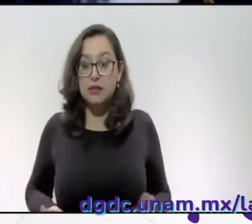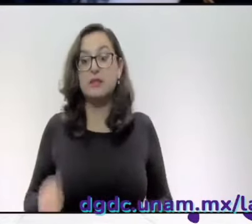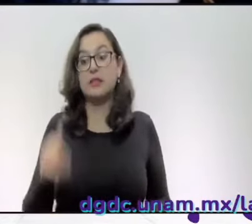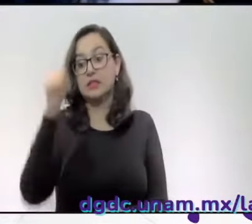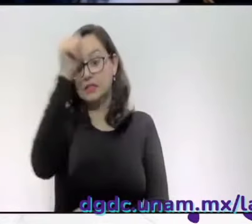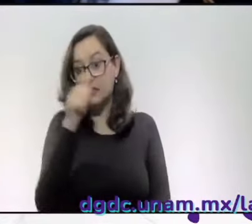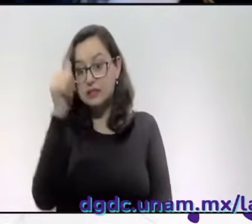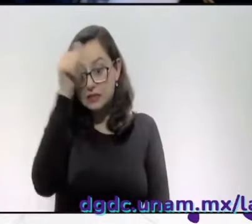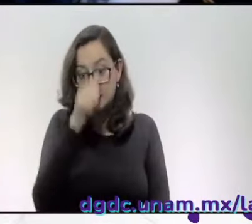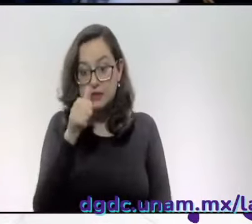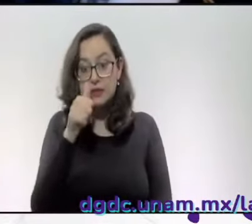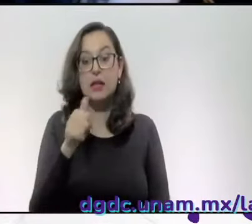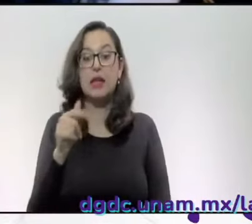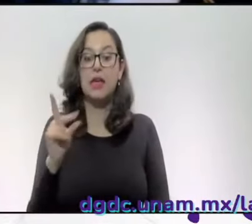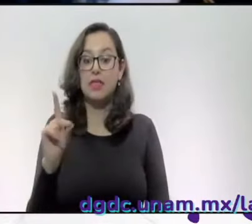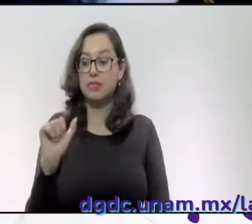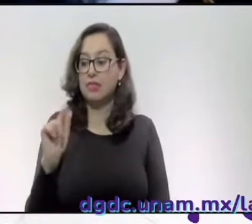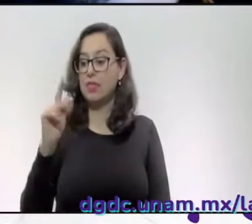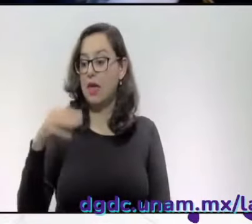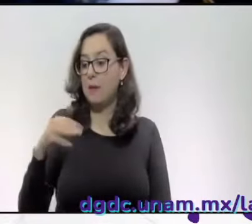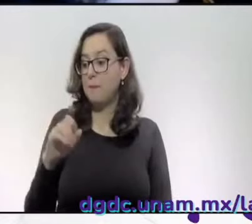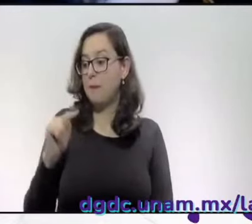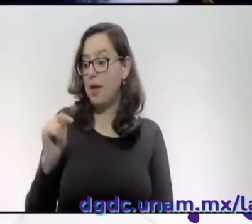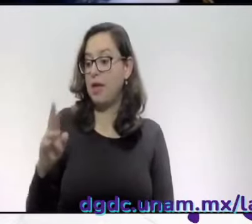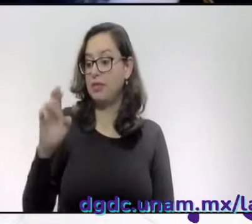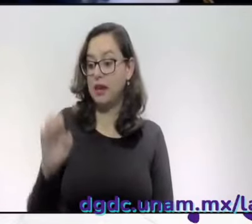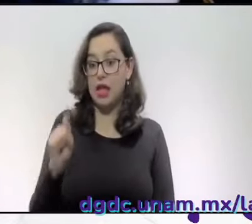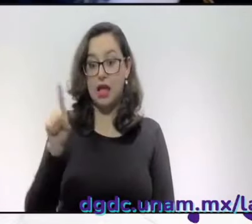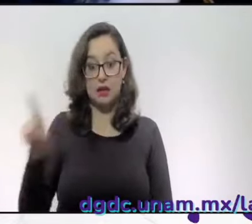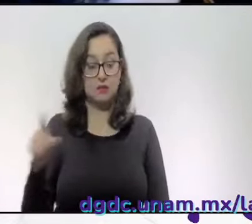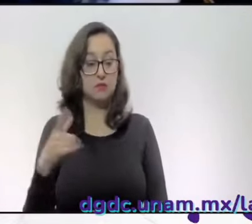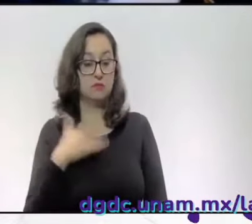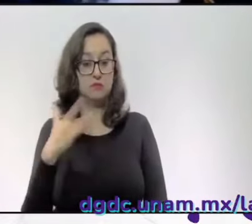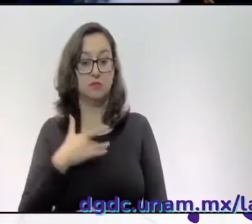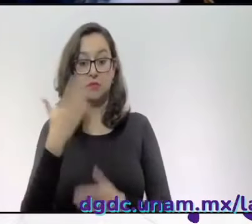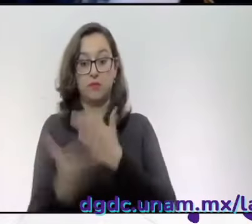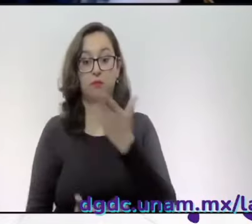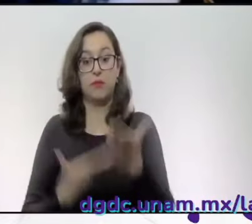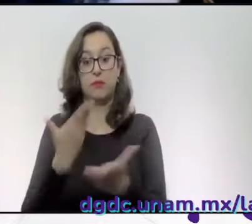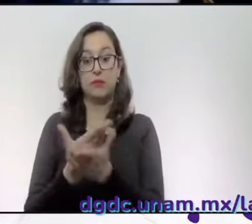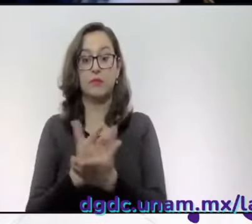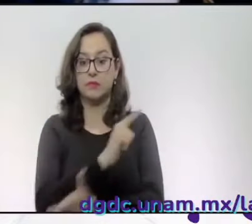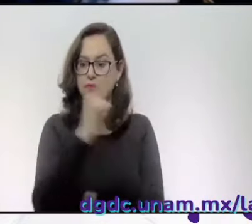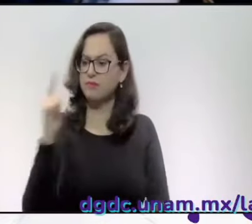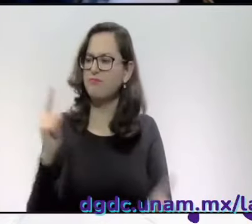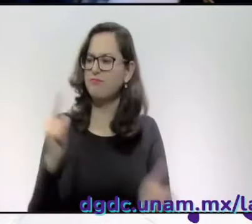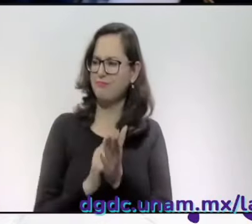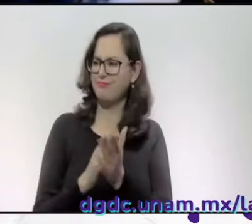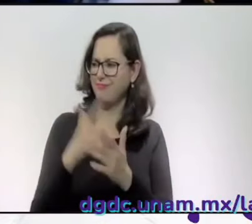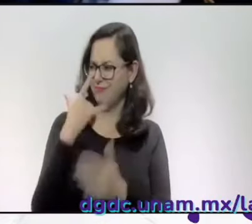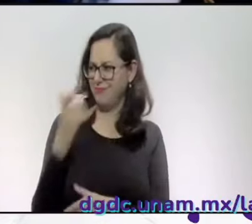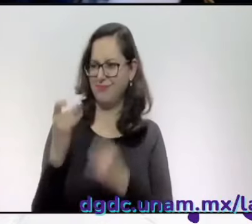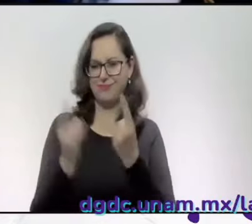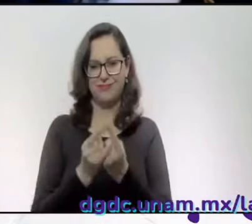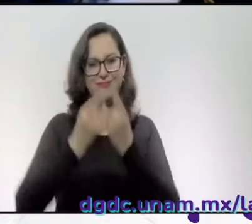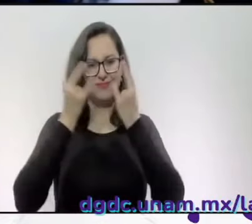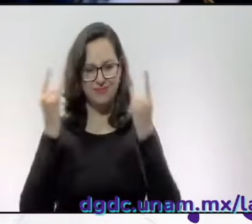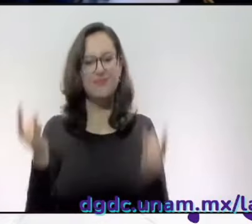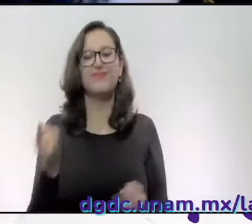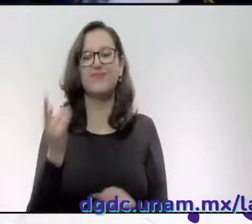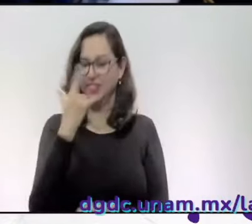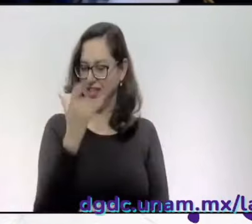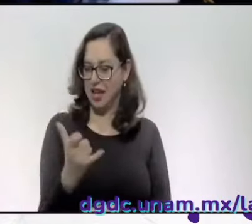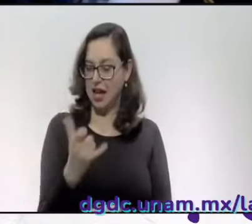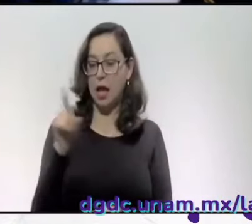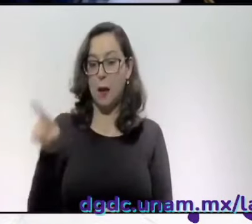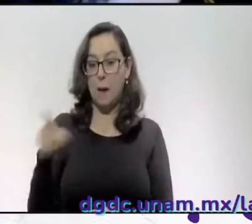es el padre Lemaître, que es quien primero propone, por cierto, la ley de Hubble, que es una historia también muy curiosa, porque él, en su primer artículo,